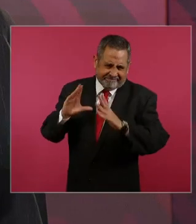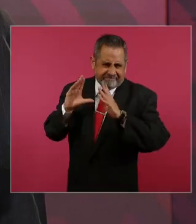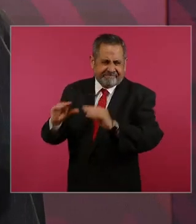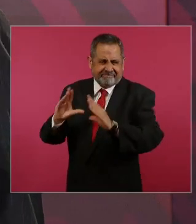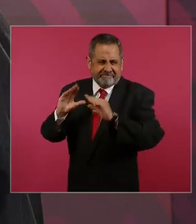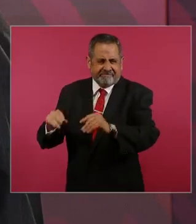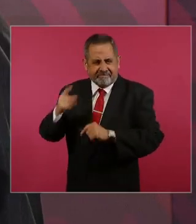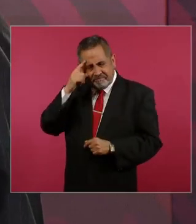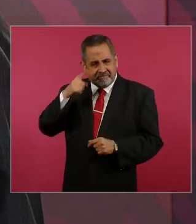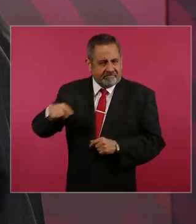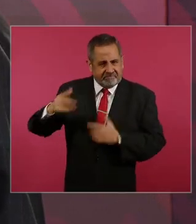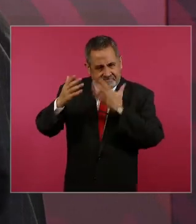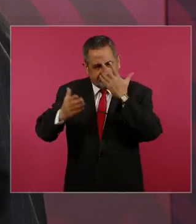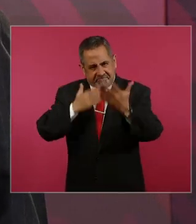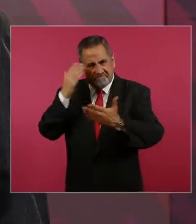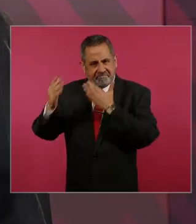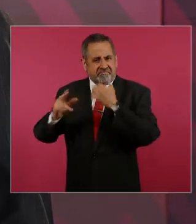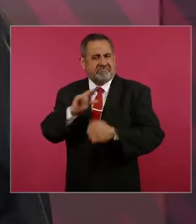especialistas